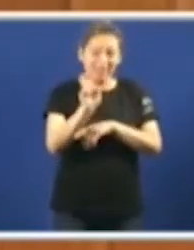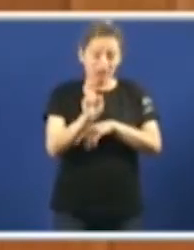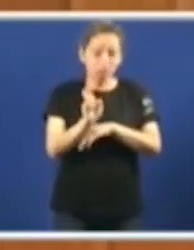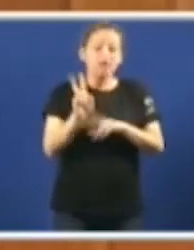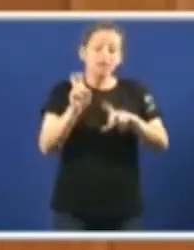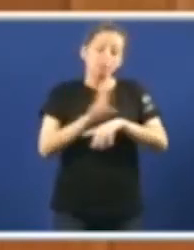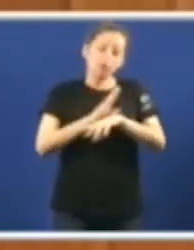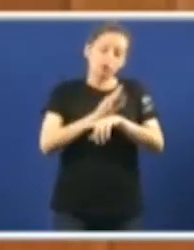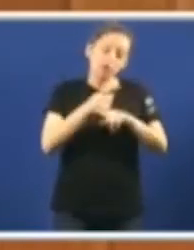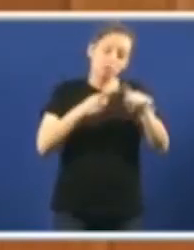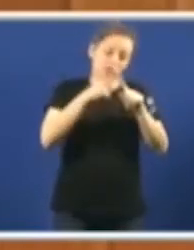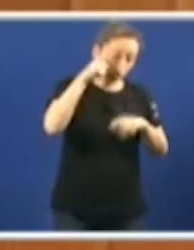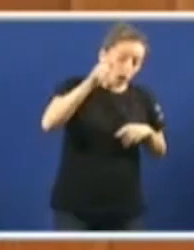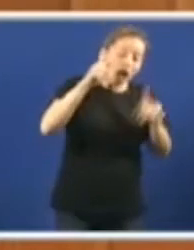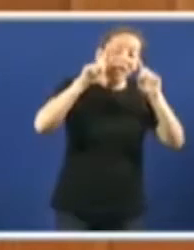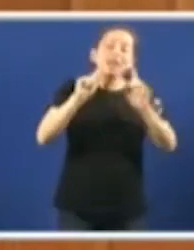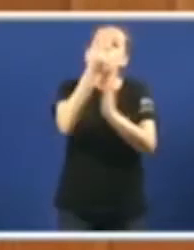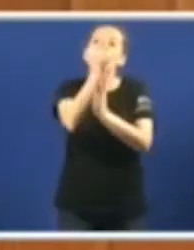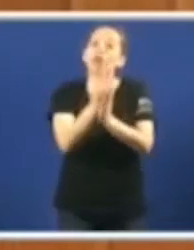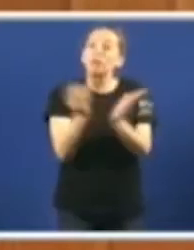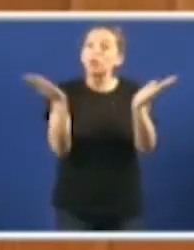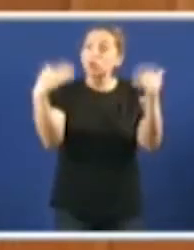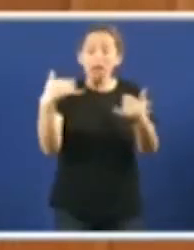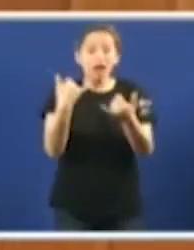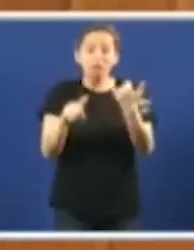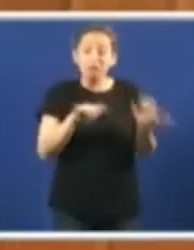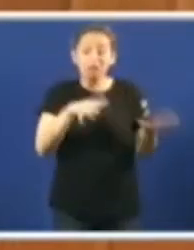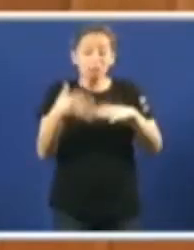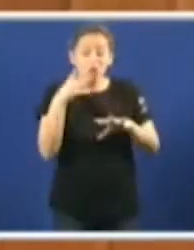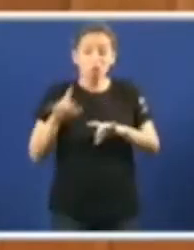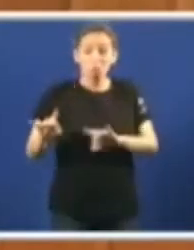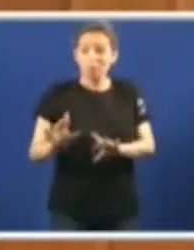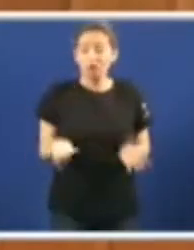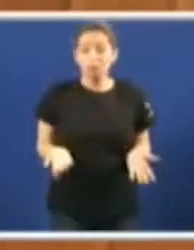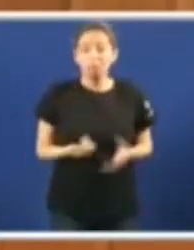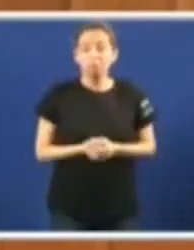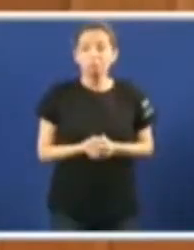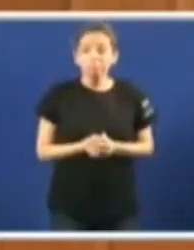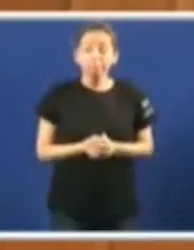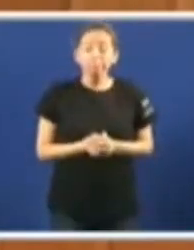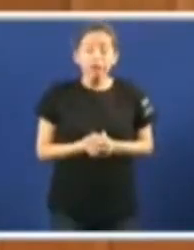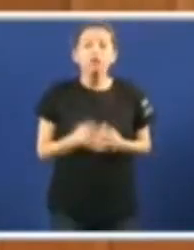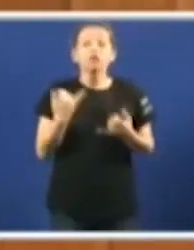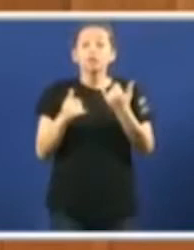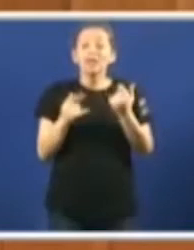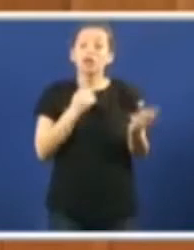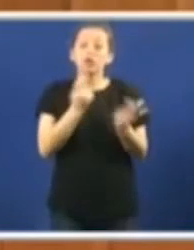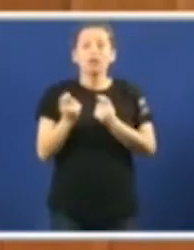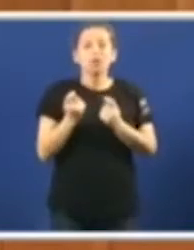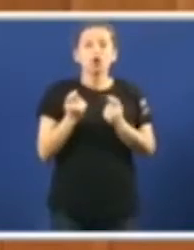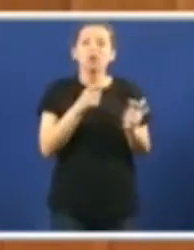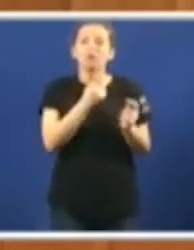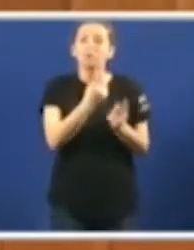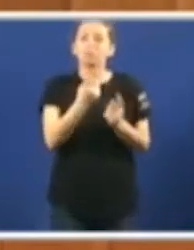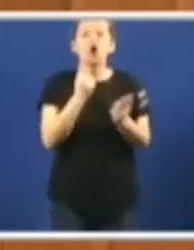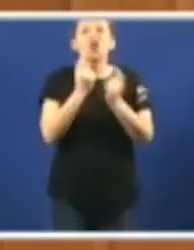temos orzamentos, todo vai a quedar en papel mollado. E tamén relacionado coa coordinación necesaria, precisamos